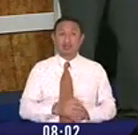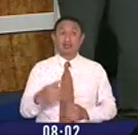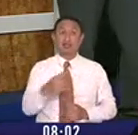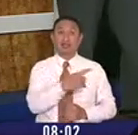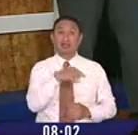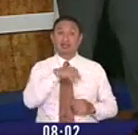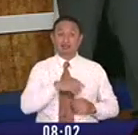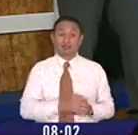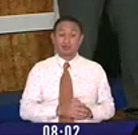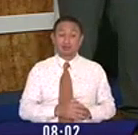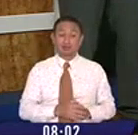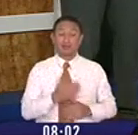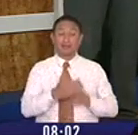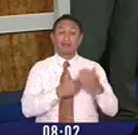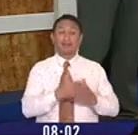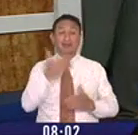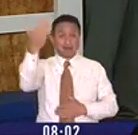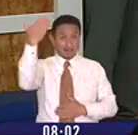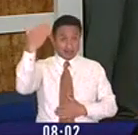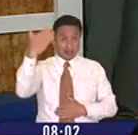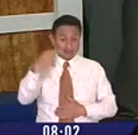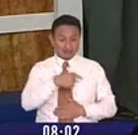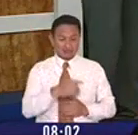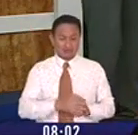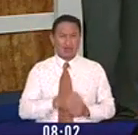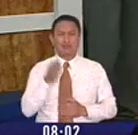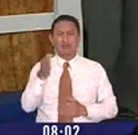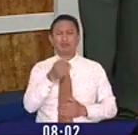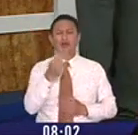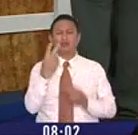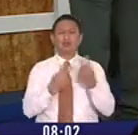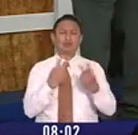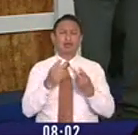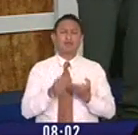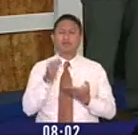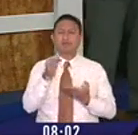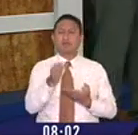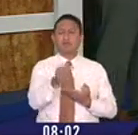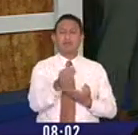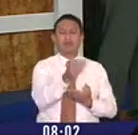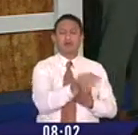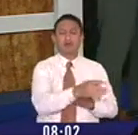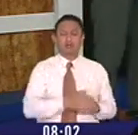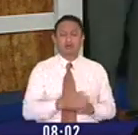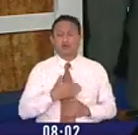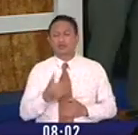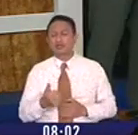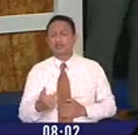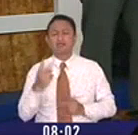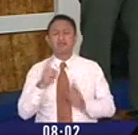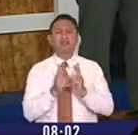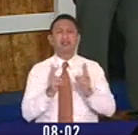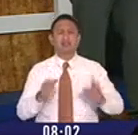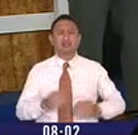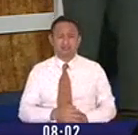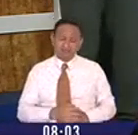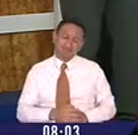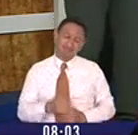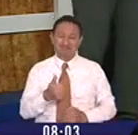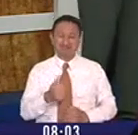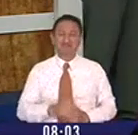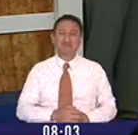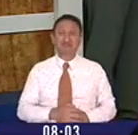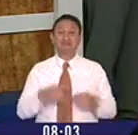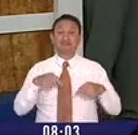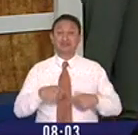de ser candidata a alcalde, acuerde. Voy a visitar las parroquias, me voy a visitar cómo están los vecinos. Me voy por su... Muy bien. Voy aquí